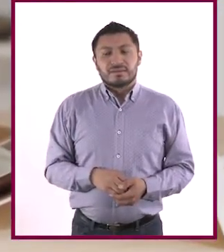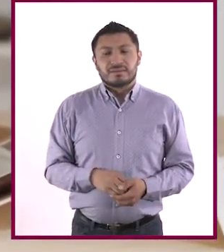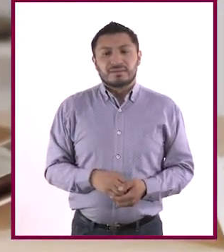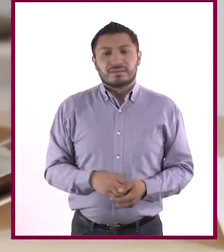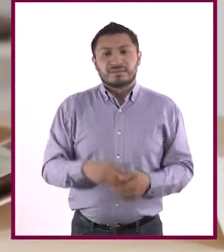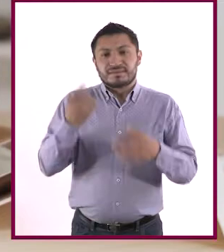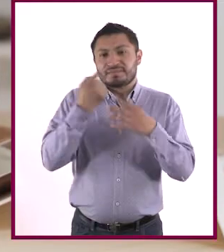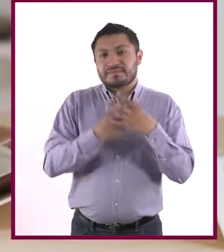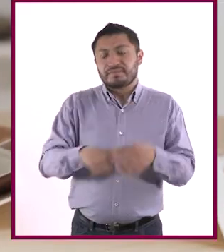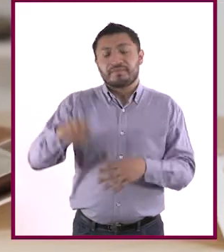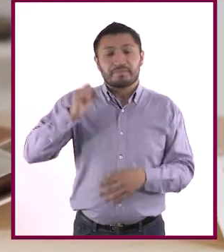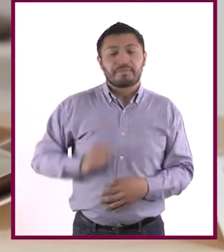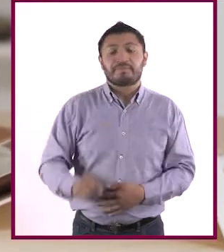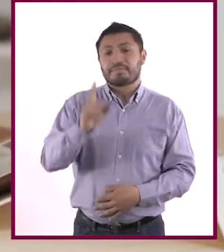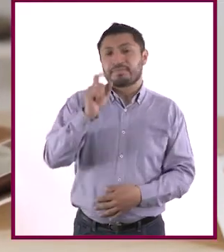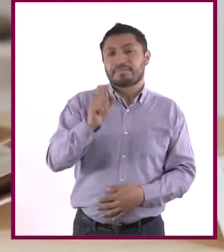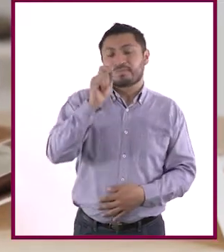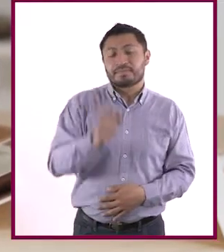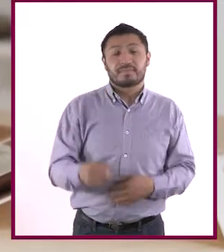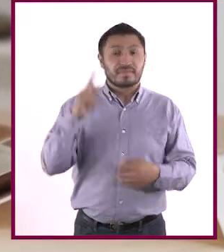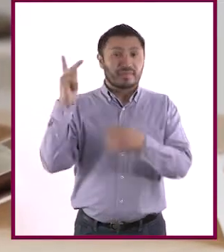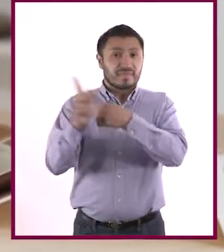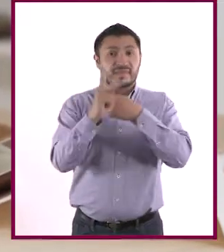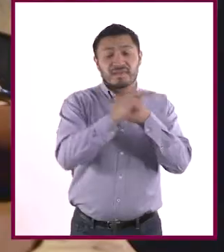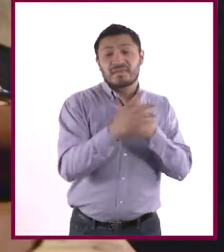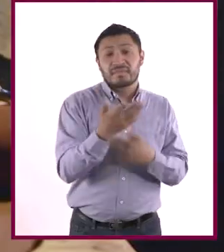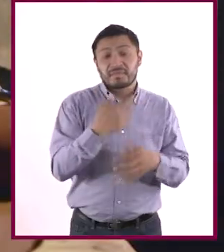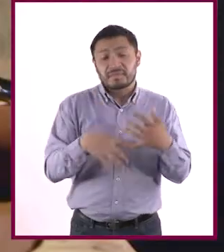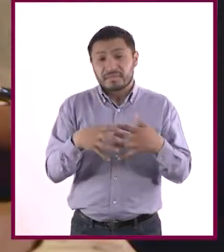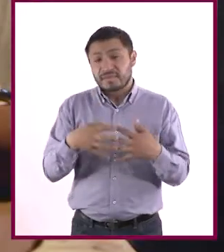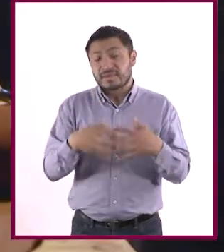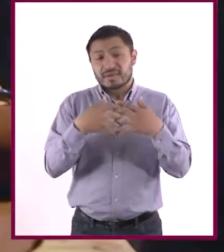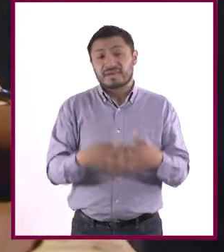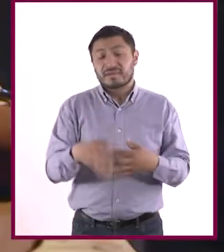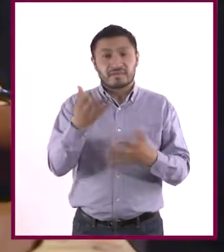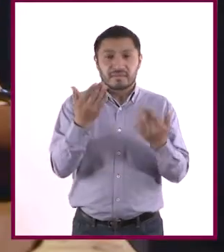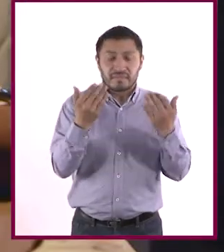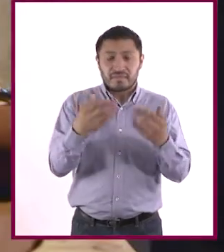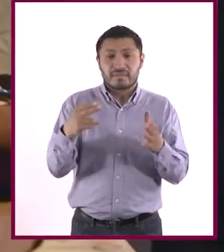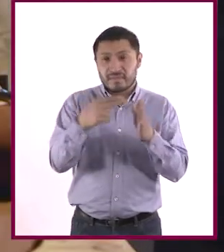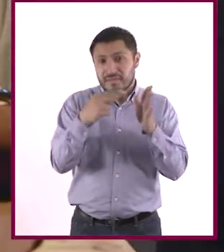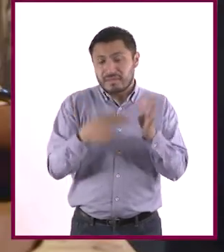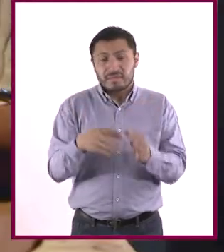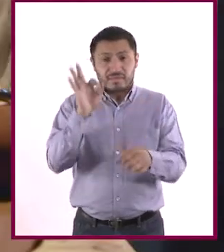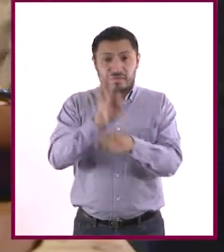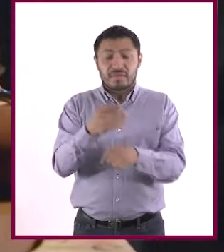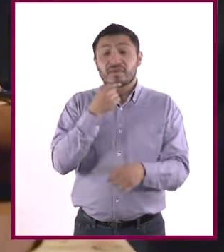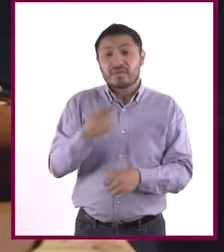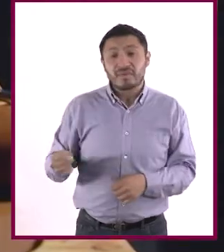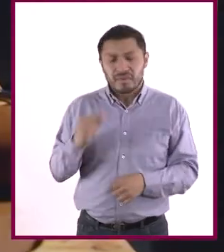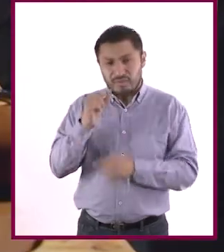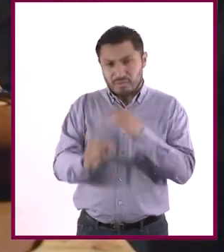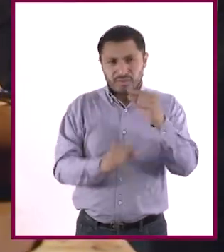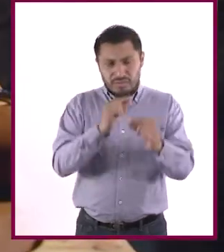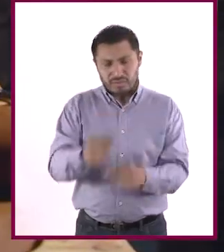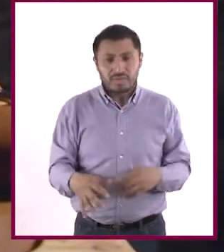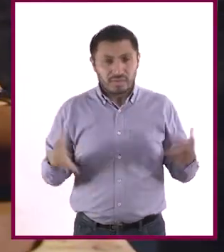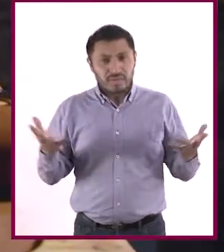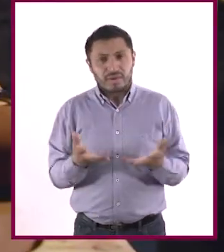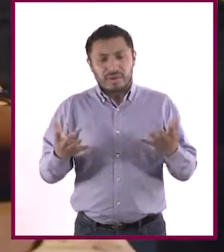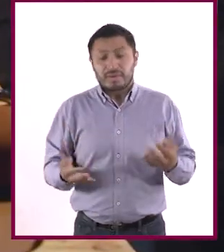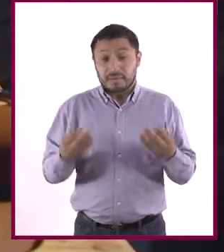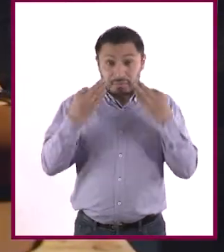A principios del siglo XX, los países industrializados no tenían normas de protección para la infancia. Poco a poco, mientras se hacían